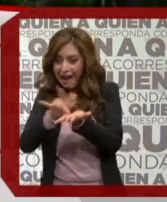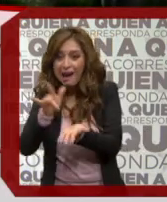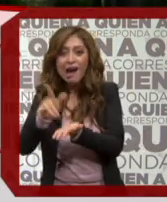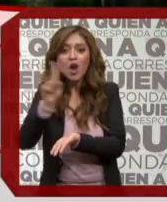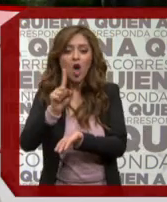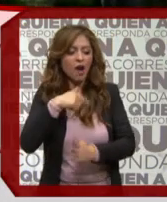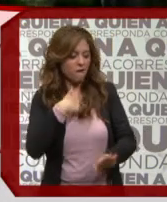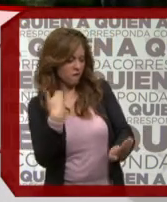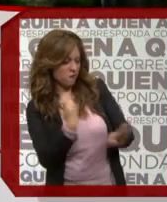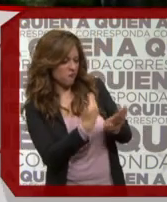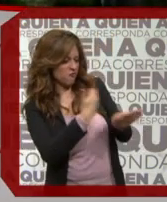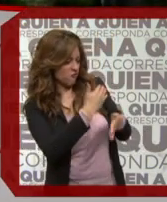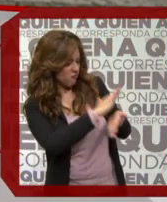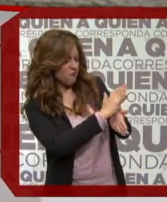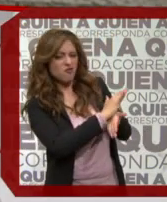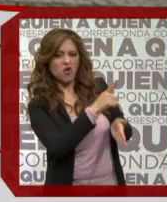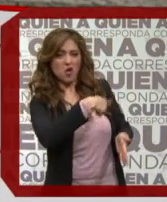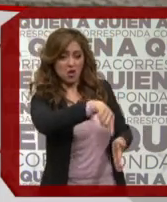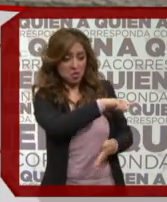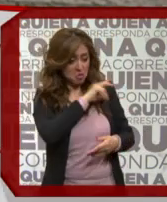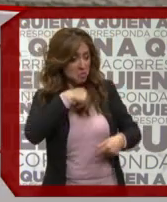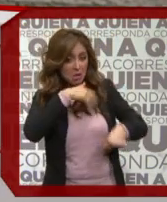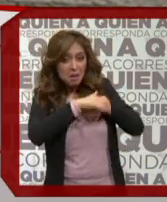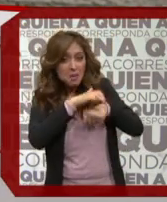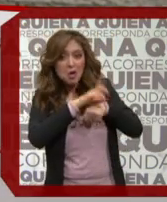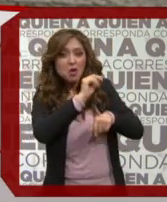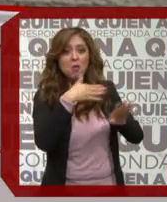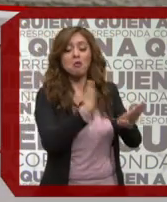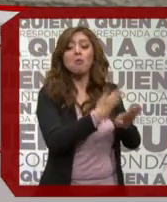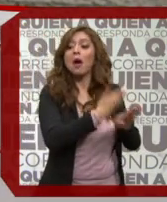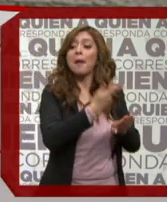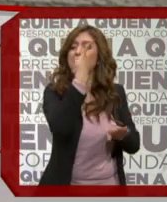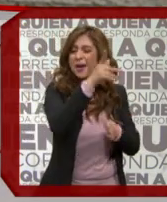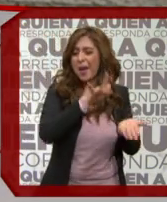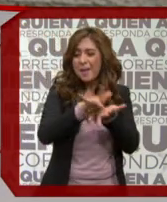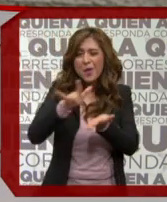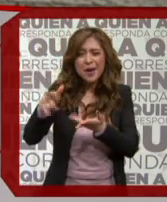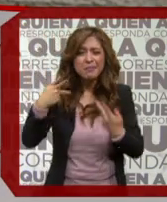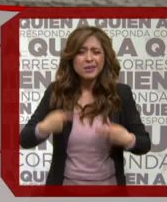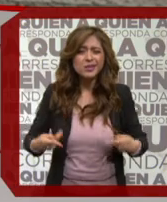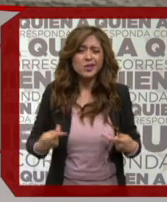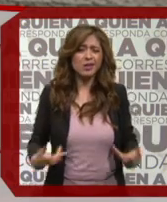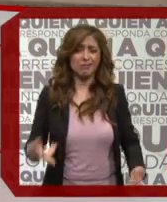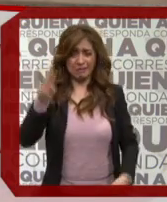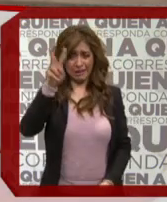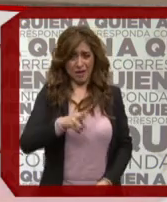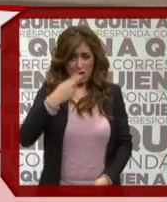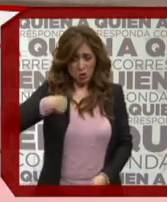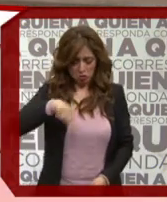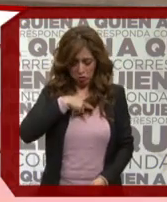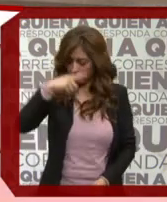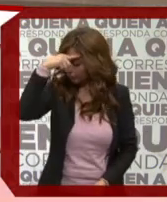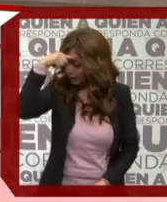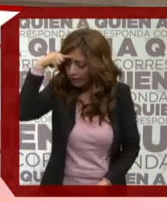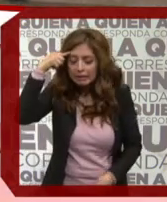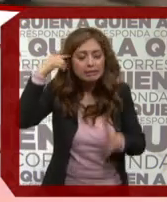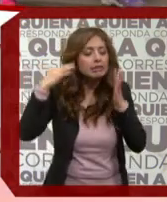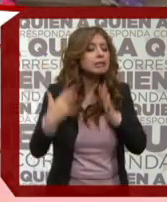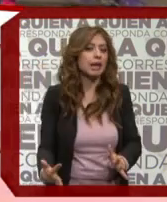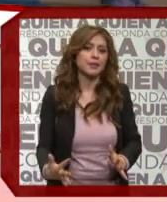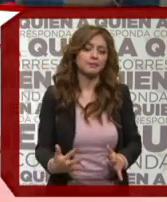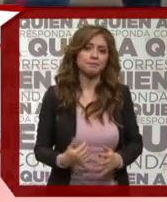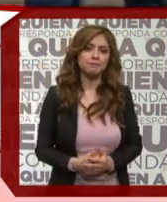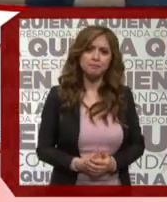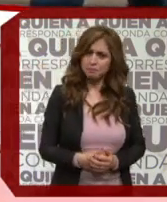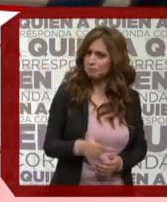una bancada. Como ellos no son mis amigos, yo digo que no, pero es por el beneficio del pueblo. Estoy ciudadano harto. Eso es parte, eso es